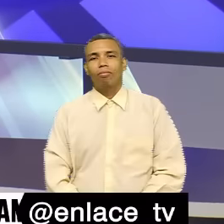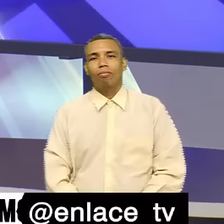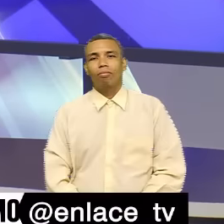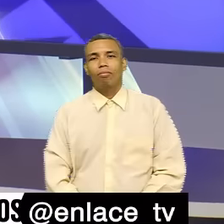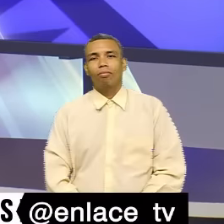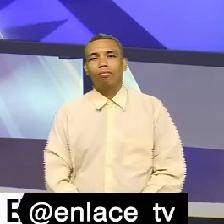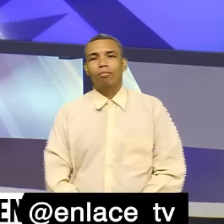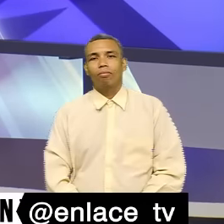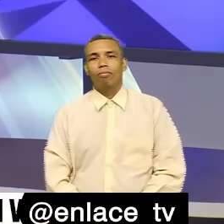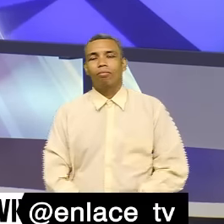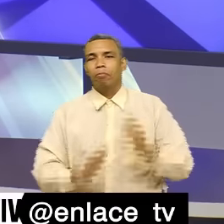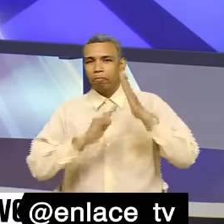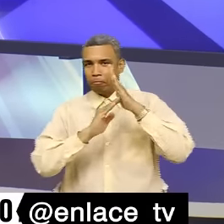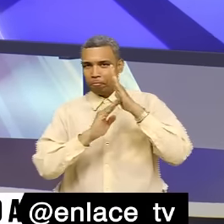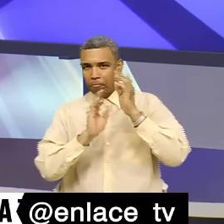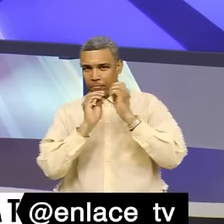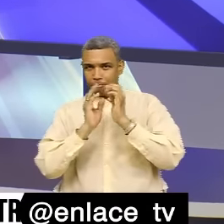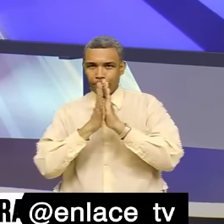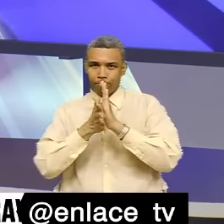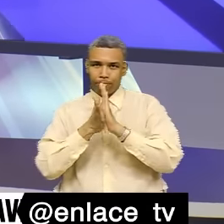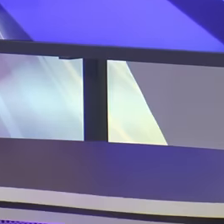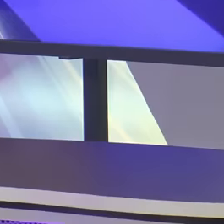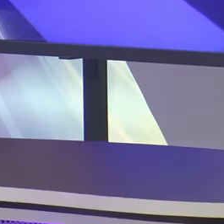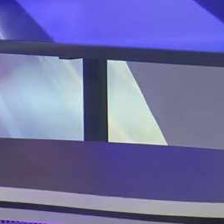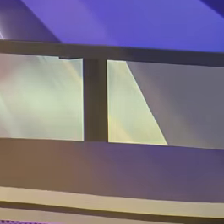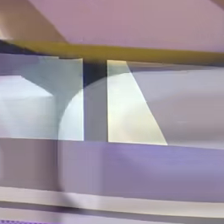Momento de hacer una pausa y ya regresamos.